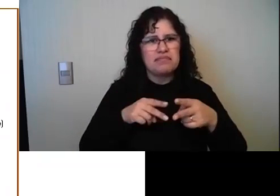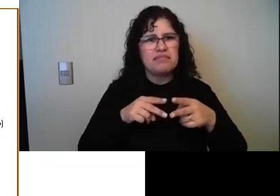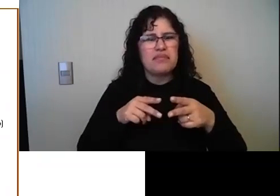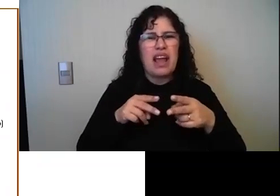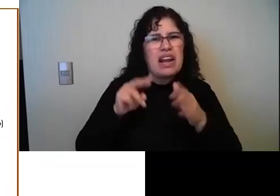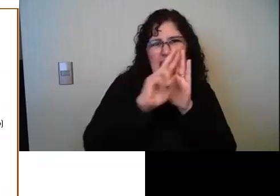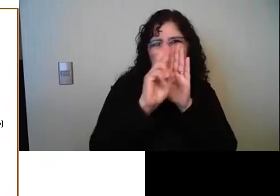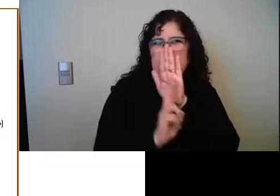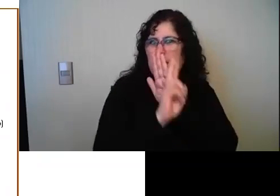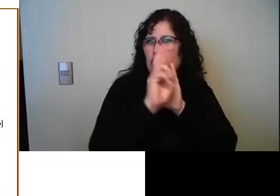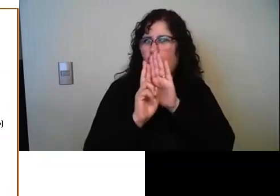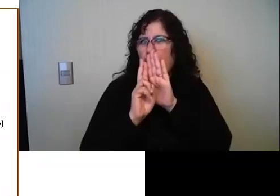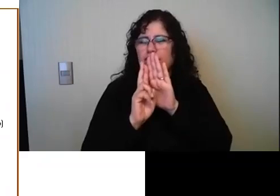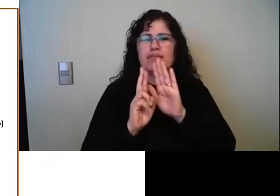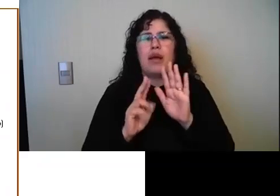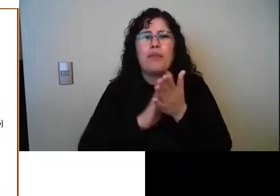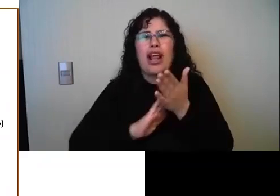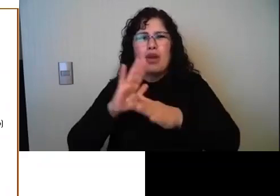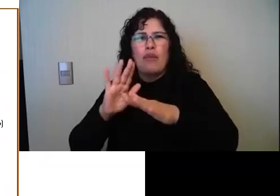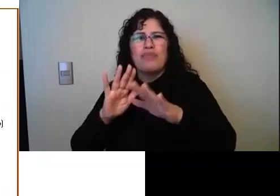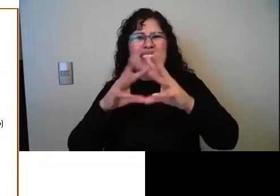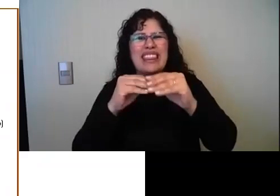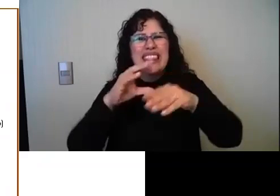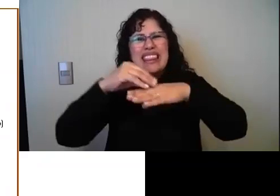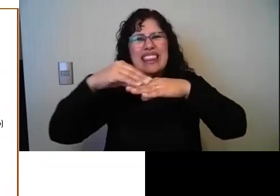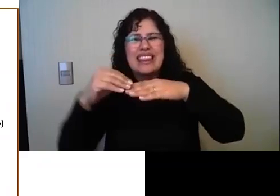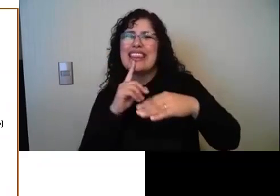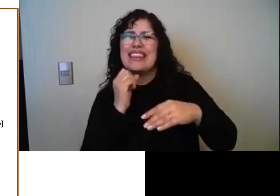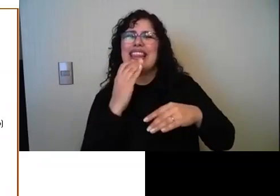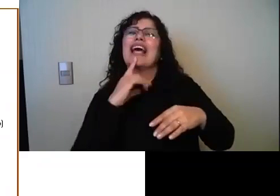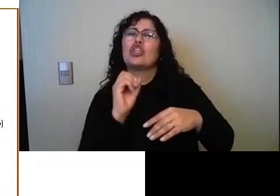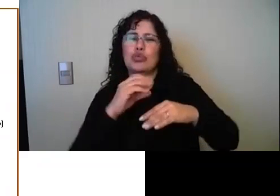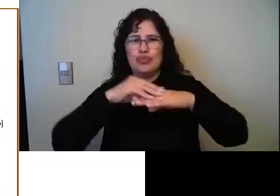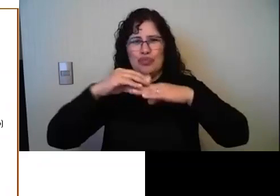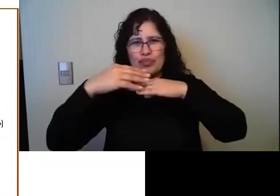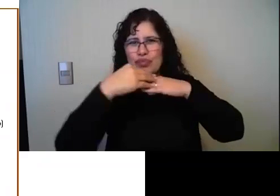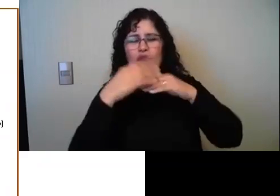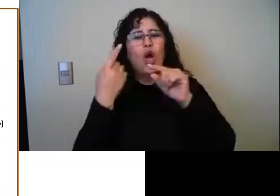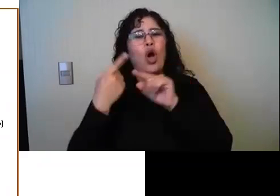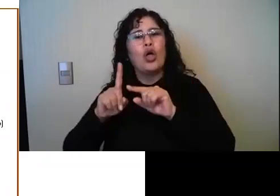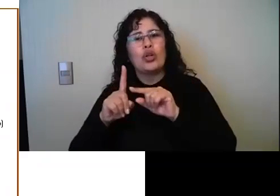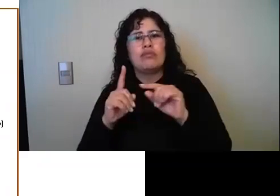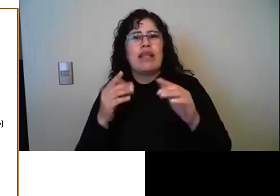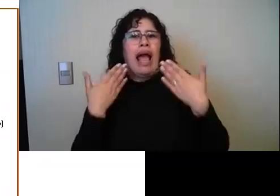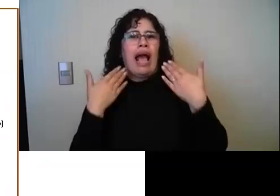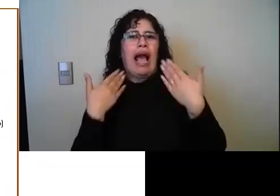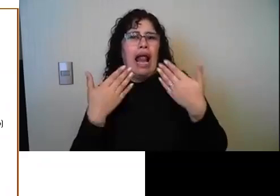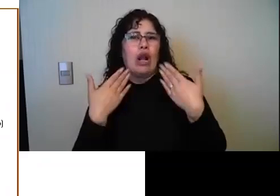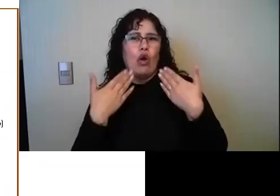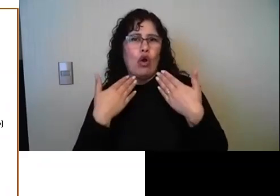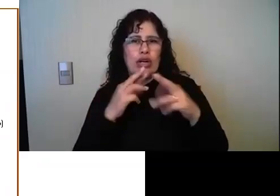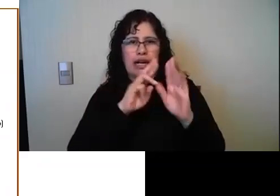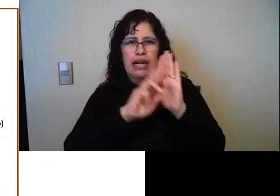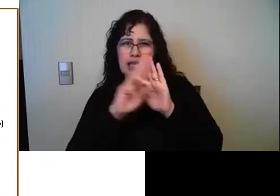receptores para el tacto, ¿sí? Receptores, digamos, para el calor, receptores para el